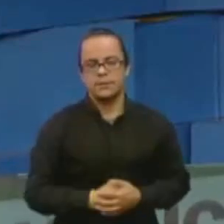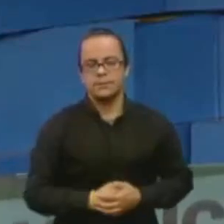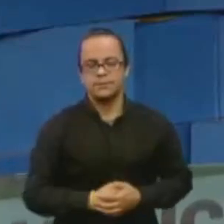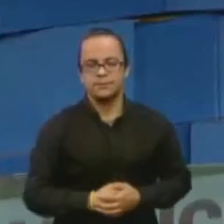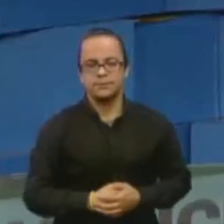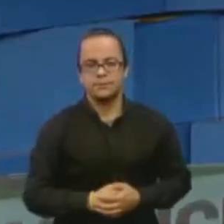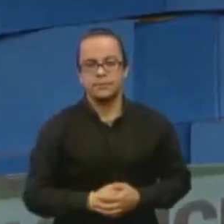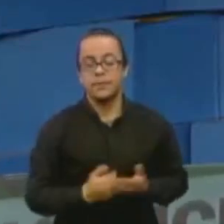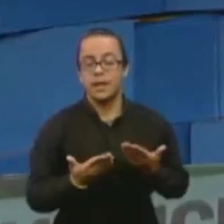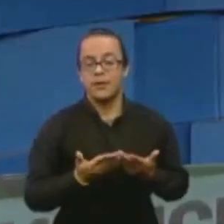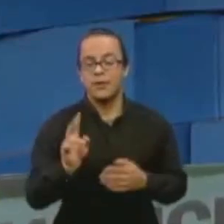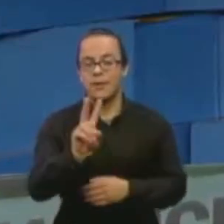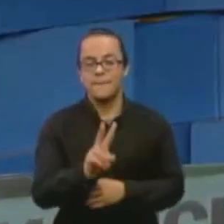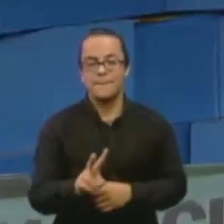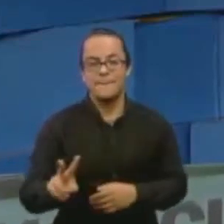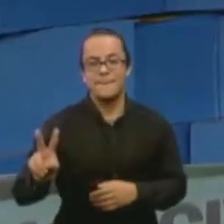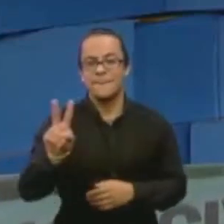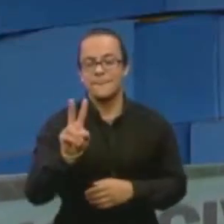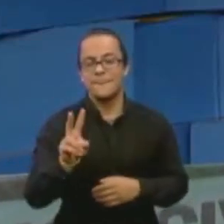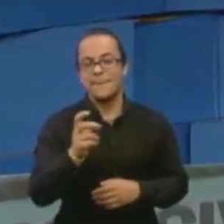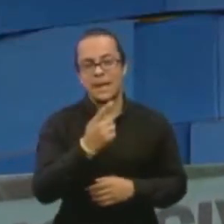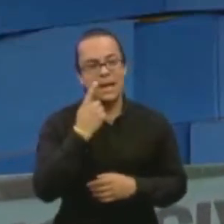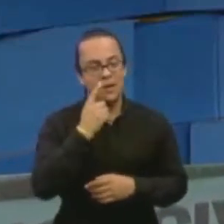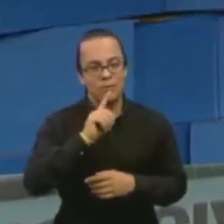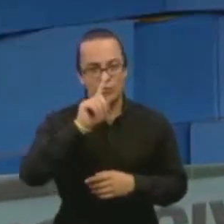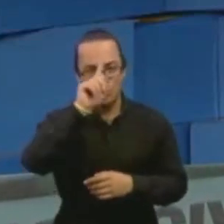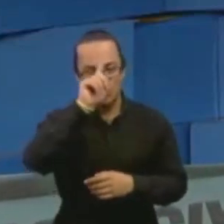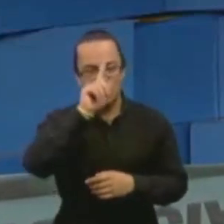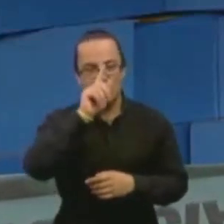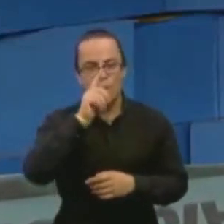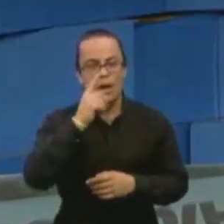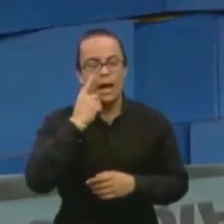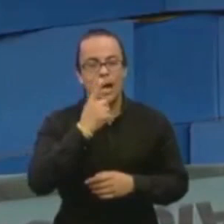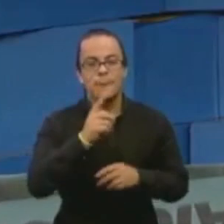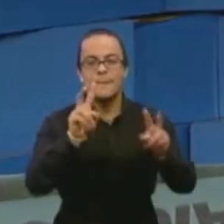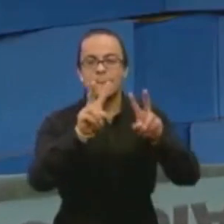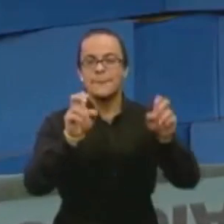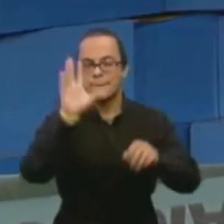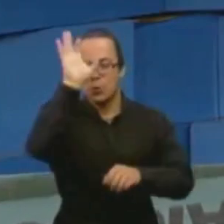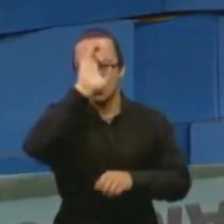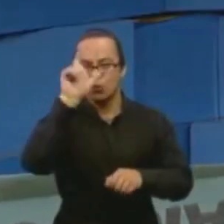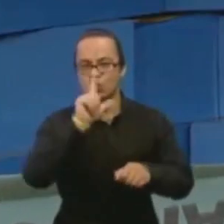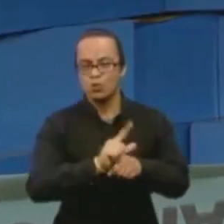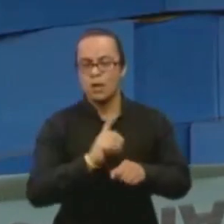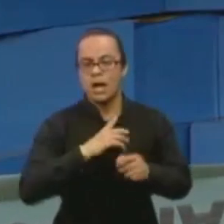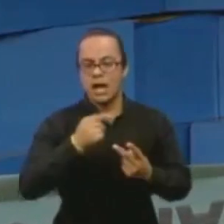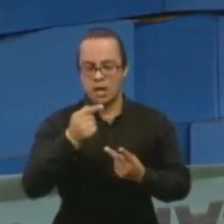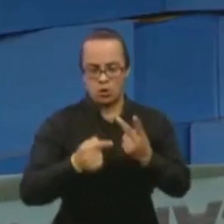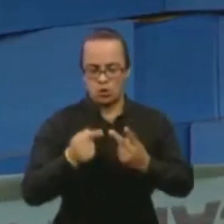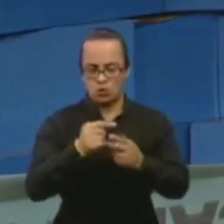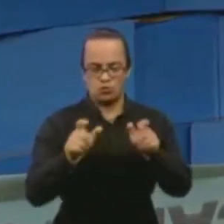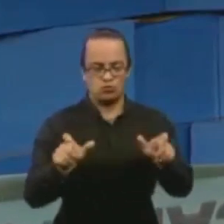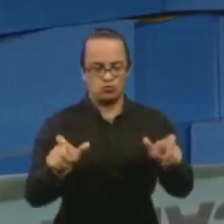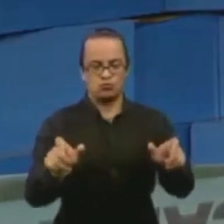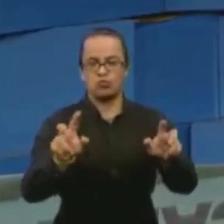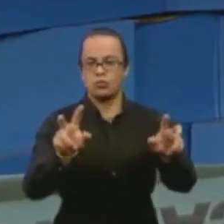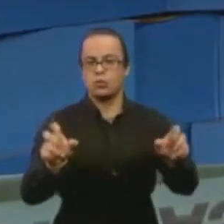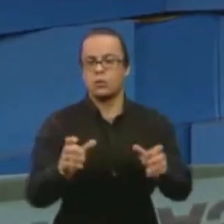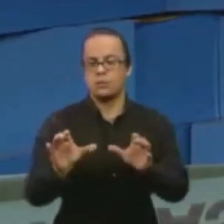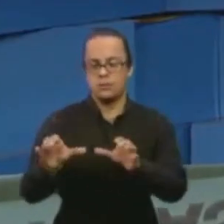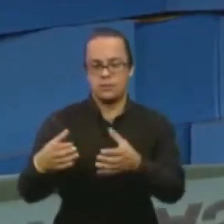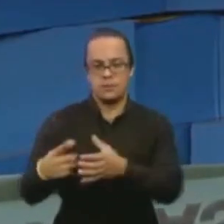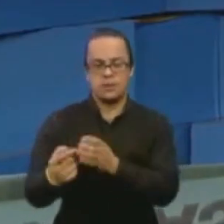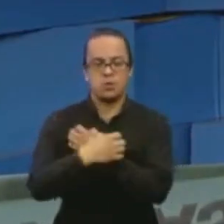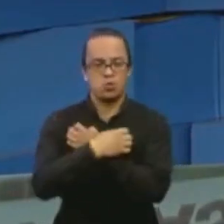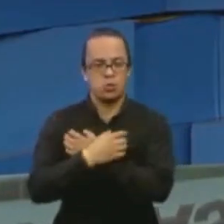Y bueno, ya es viernes, viernes de Innos con Roberto Bobby Flores. Hoy nos hablará de dos propuestas plásticas de Corrientes, la academia